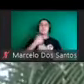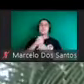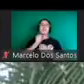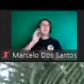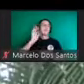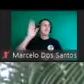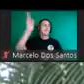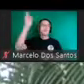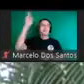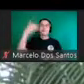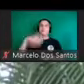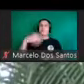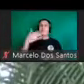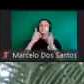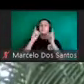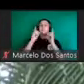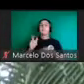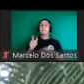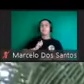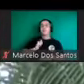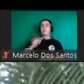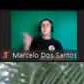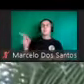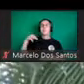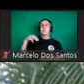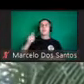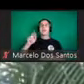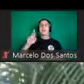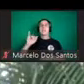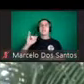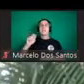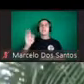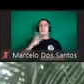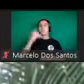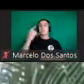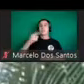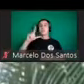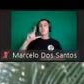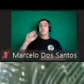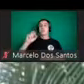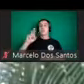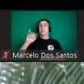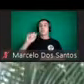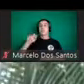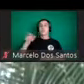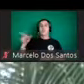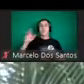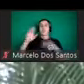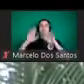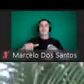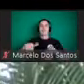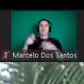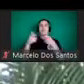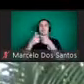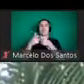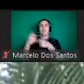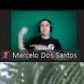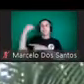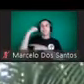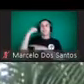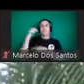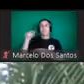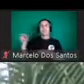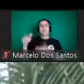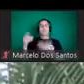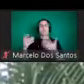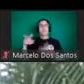tan importante de padres y de personas con discapacidad, que son los que realmente nos van marcando el camino y